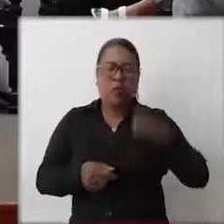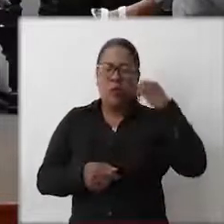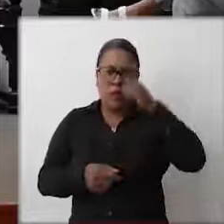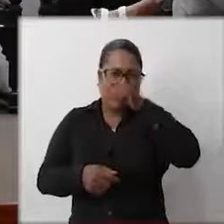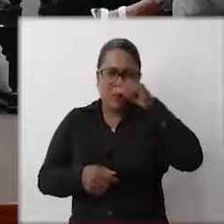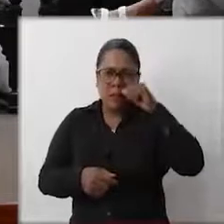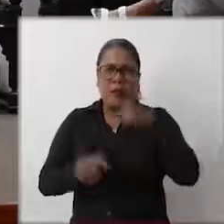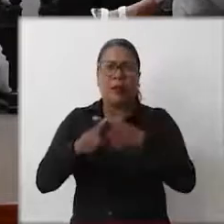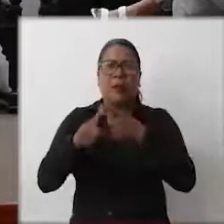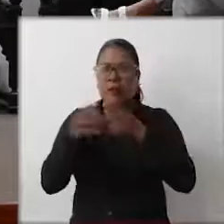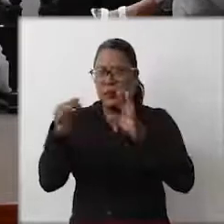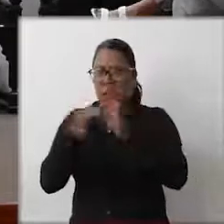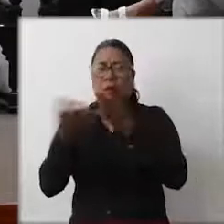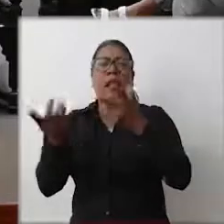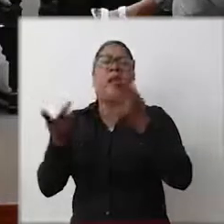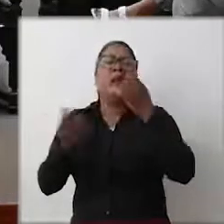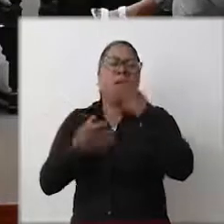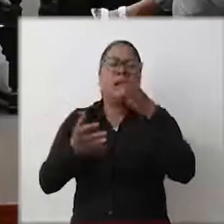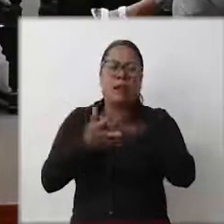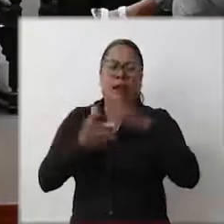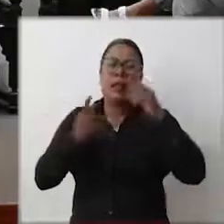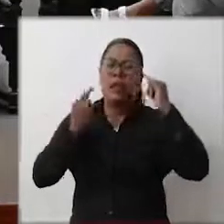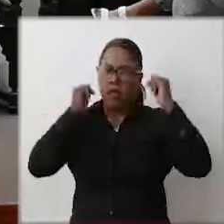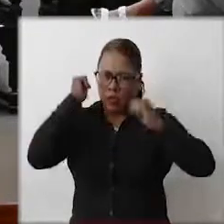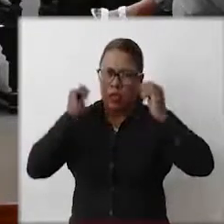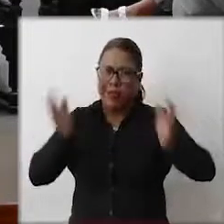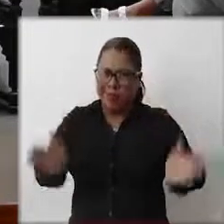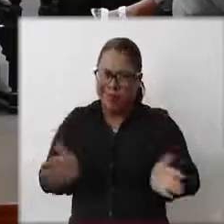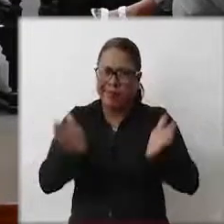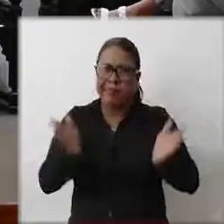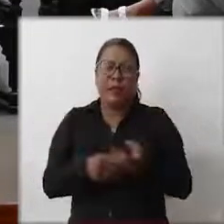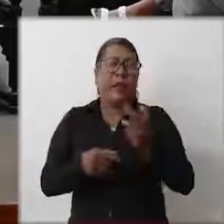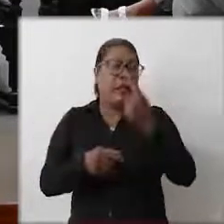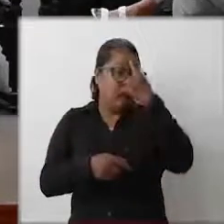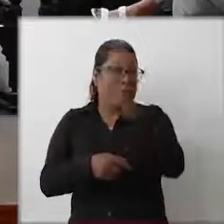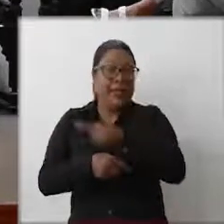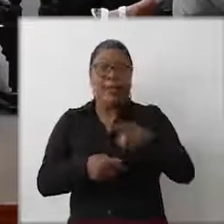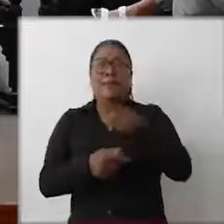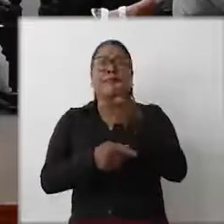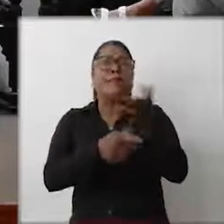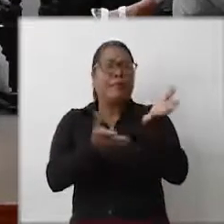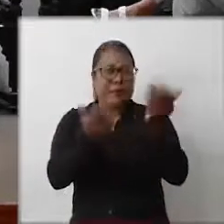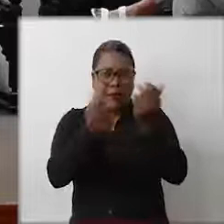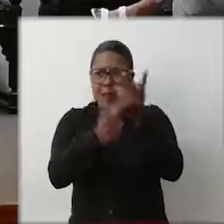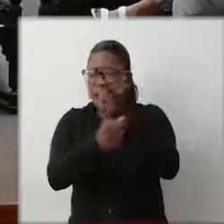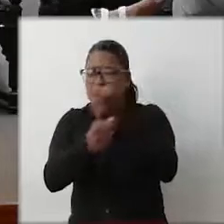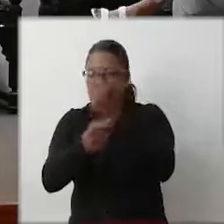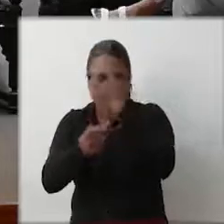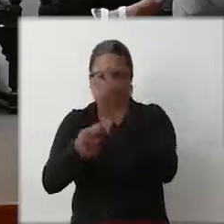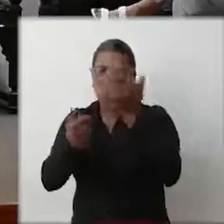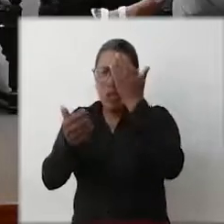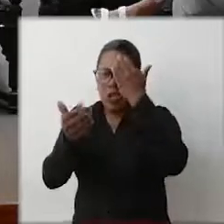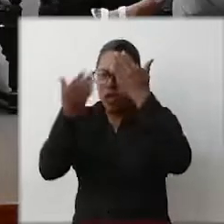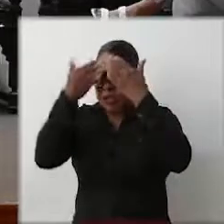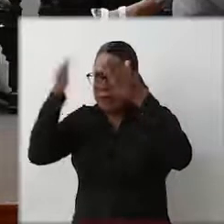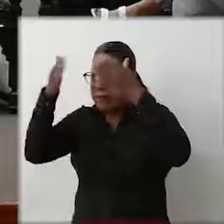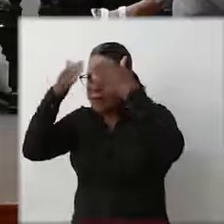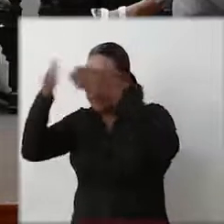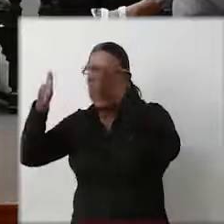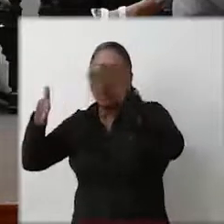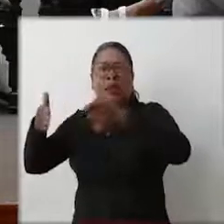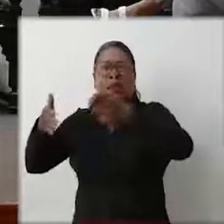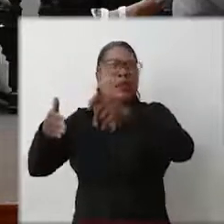de trabajo, entre otras actividades que hemos realizado y estamos en la posibilidad de